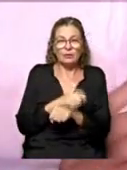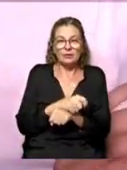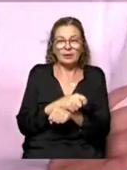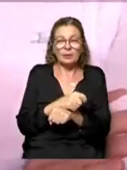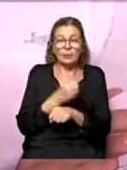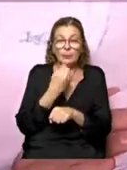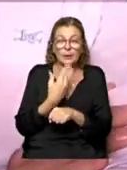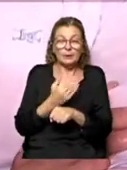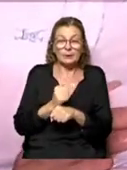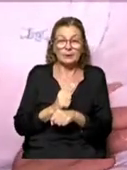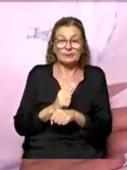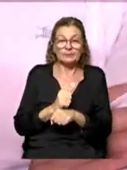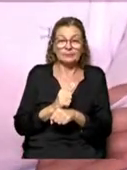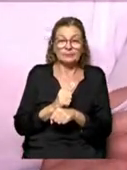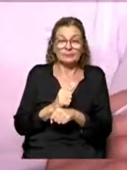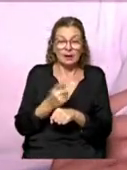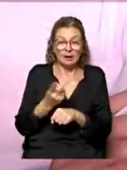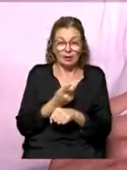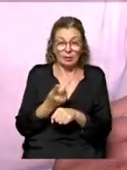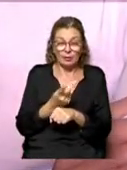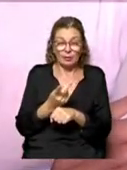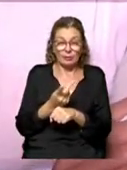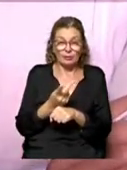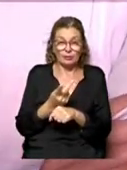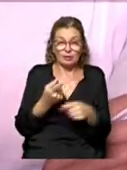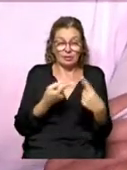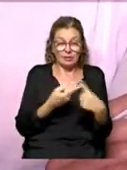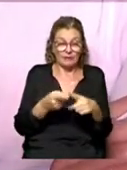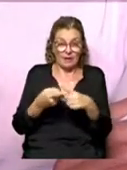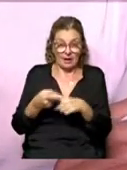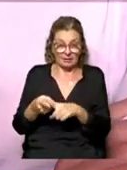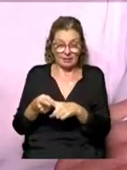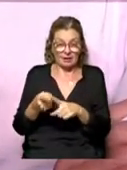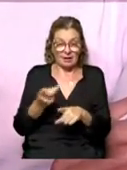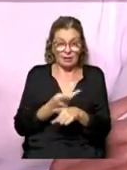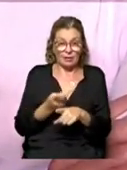Bueno, las dos vías tienen estadios distintos, en realidad.